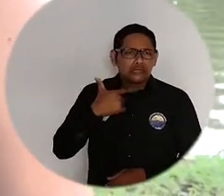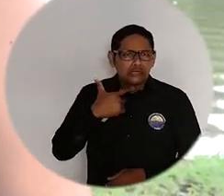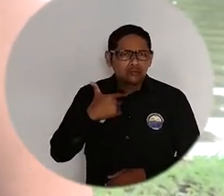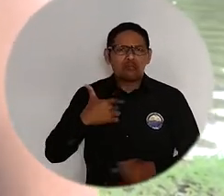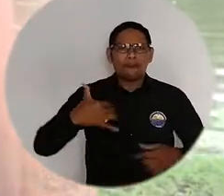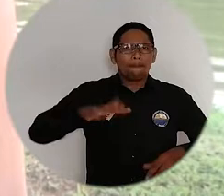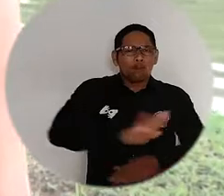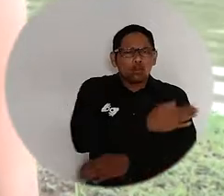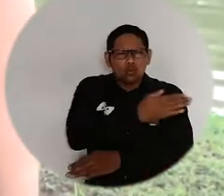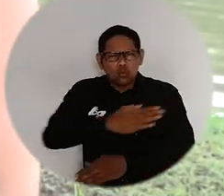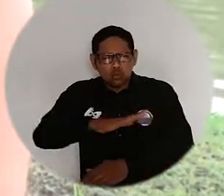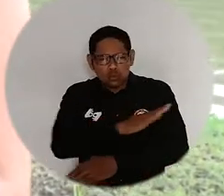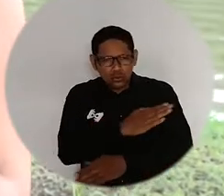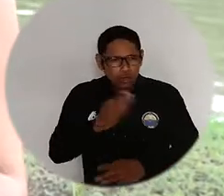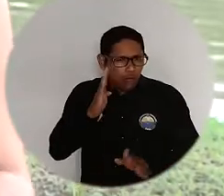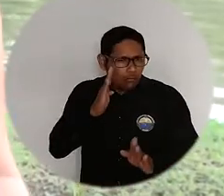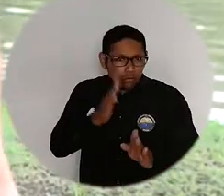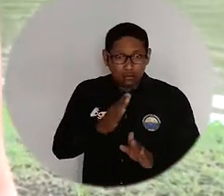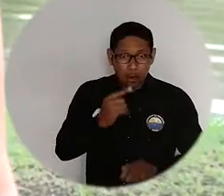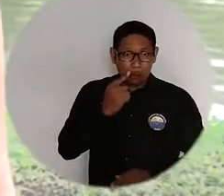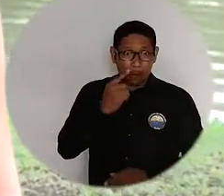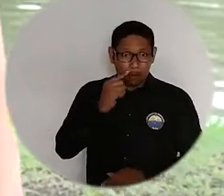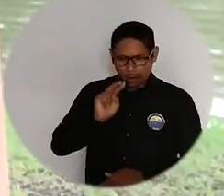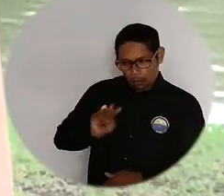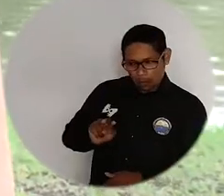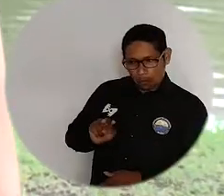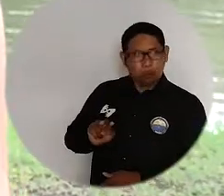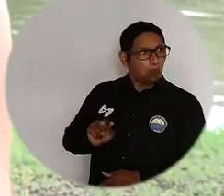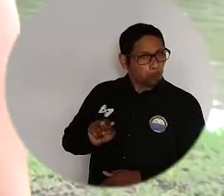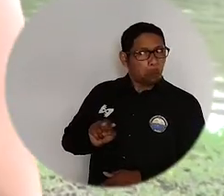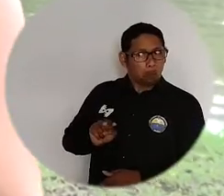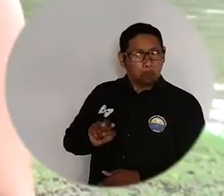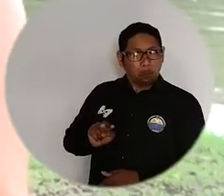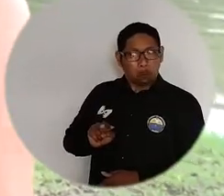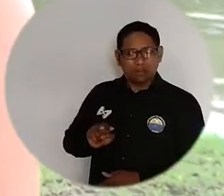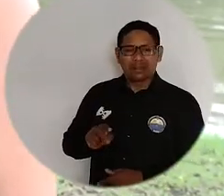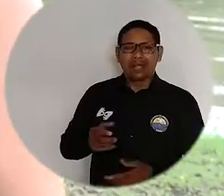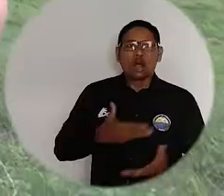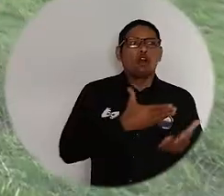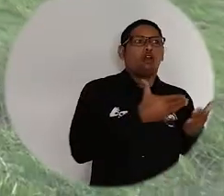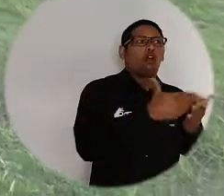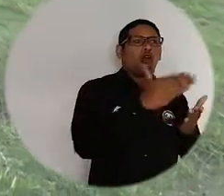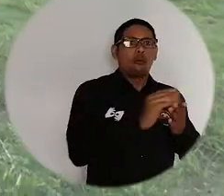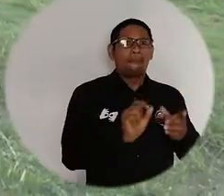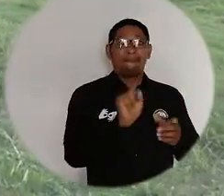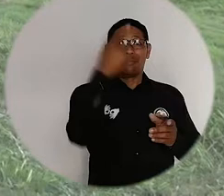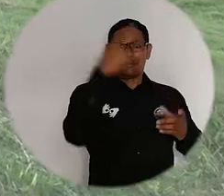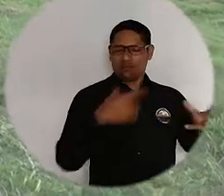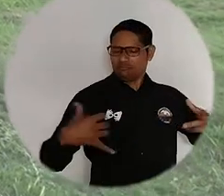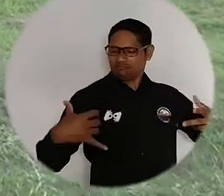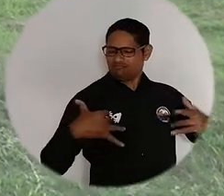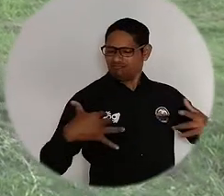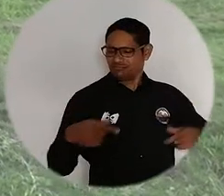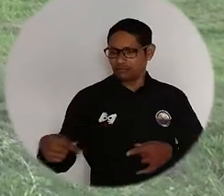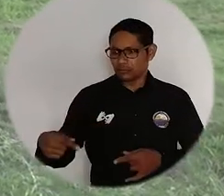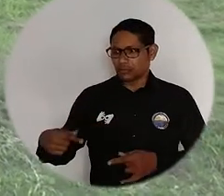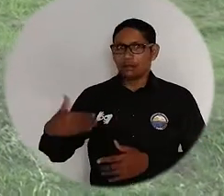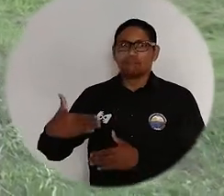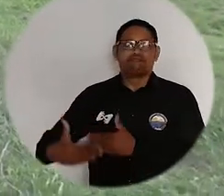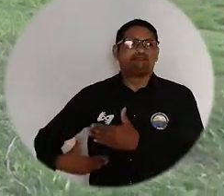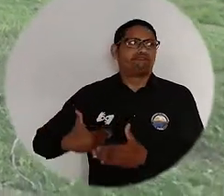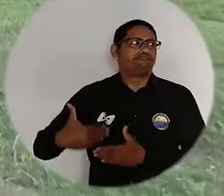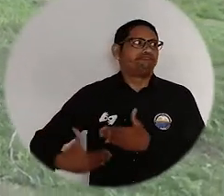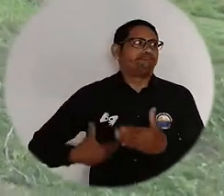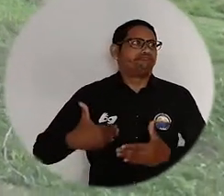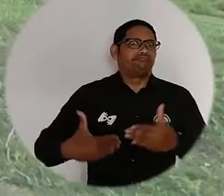musicales y de aire adelante el papá al ver esto pues él se motivó y le compró su primer acordeón y de ahí para adelante de